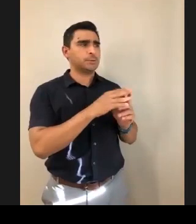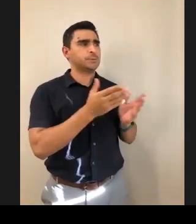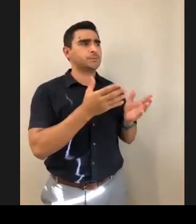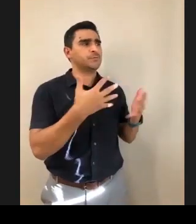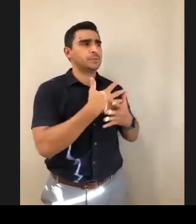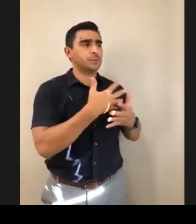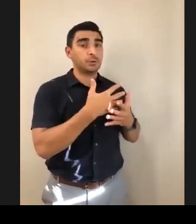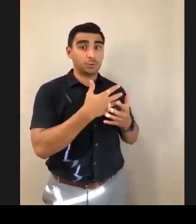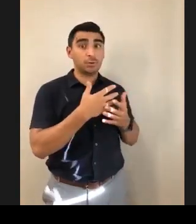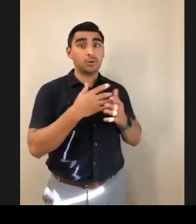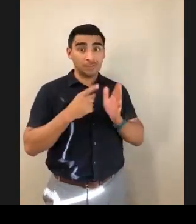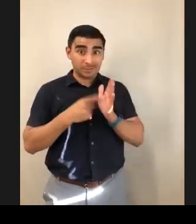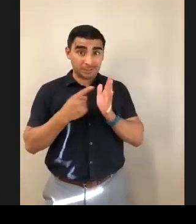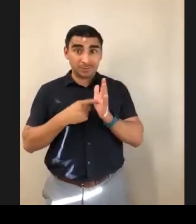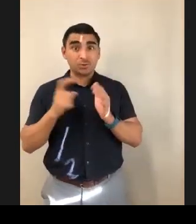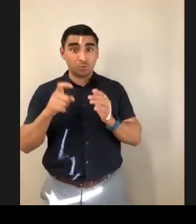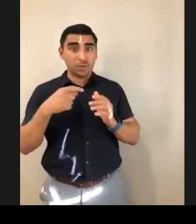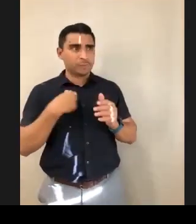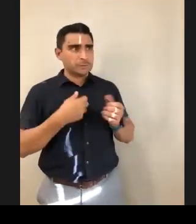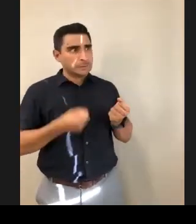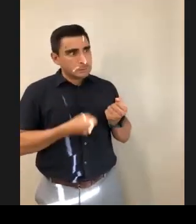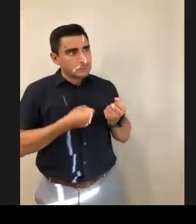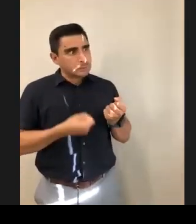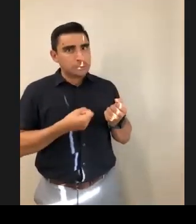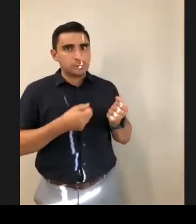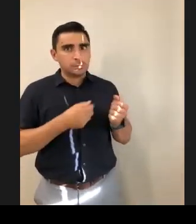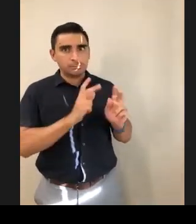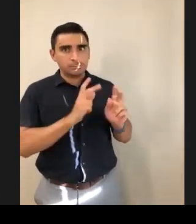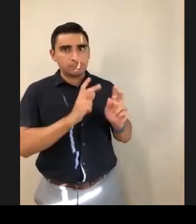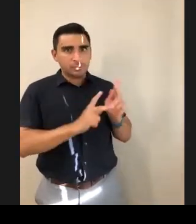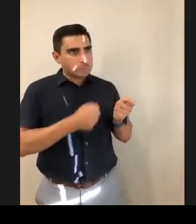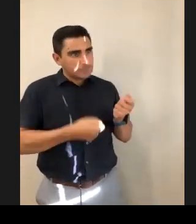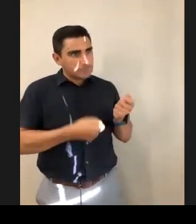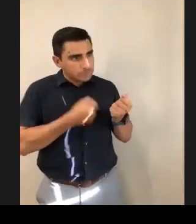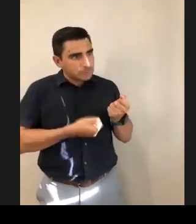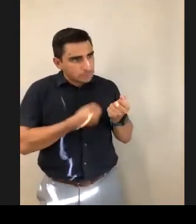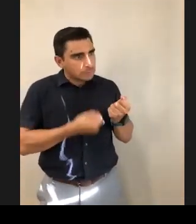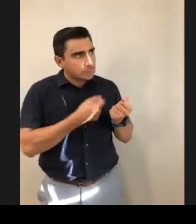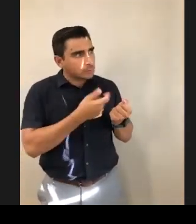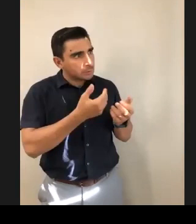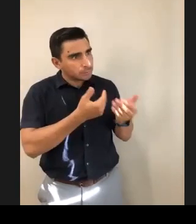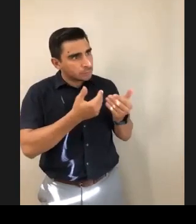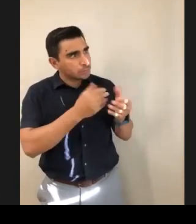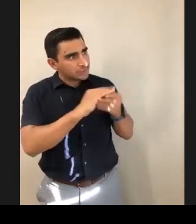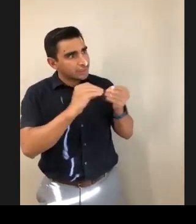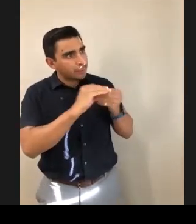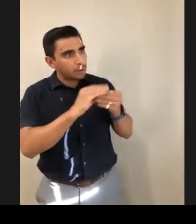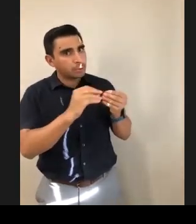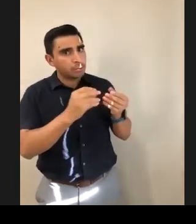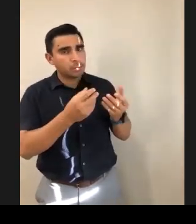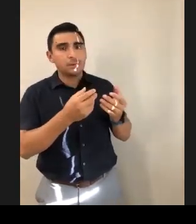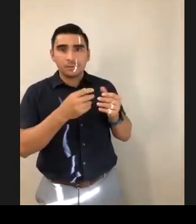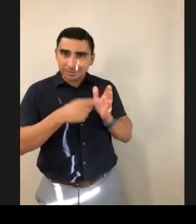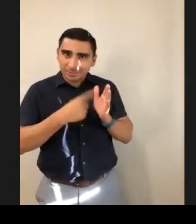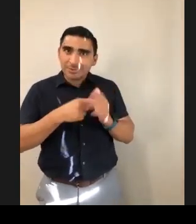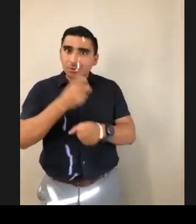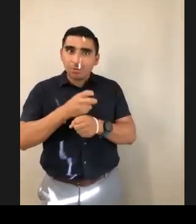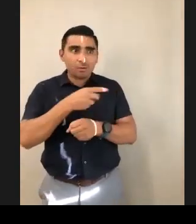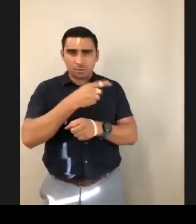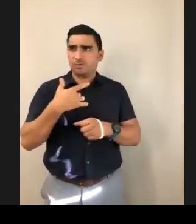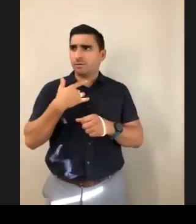veces tenemos que pedir a las personas que hagan su declaración, porque es difícil